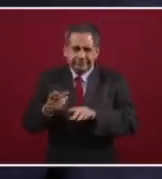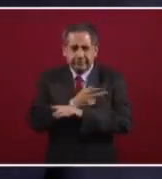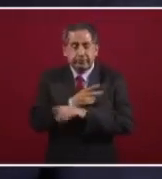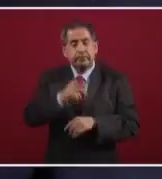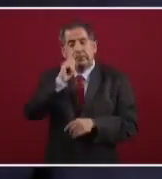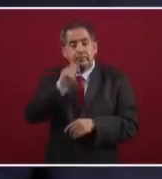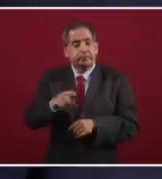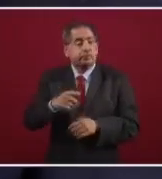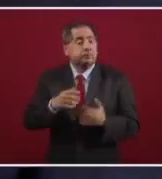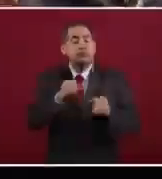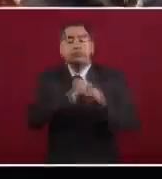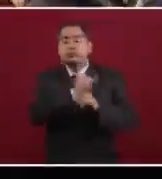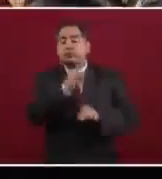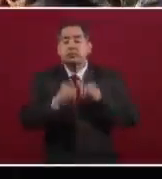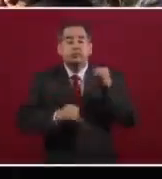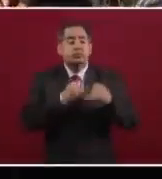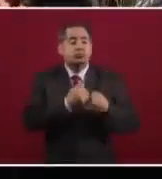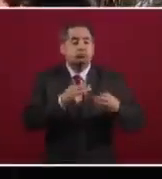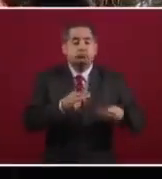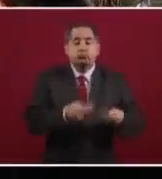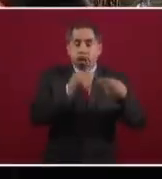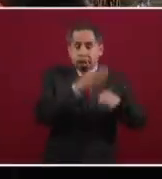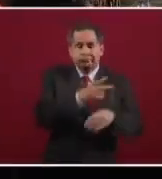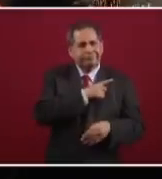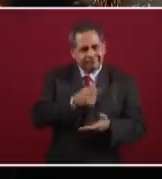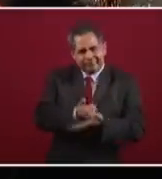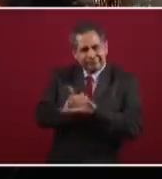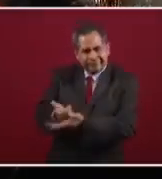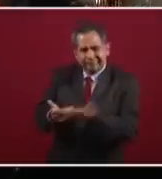organismos financieros internacionales deben de ayudar,